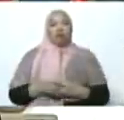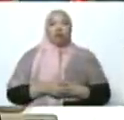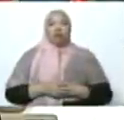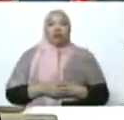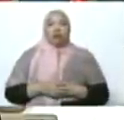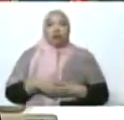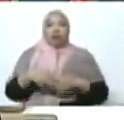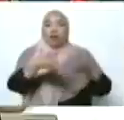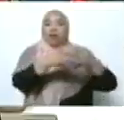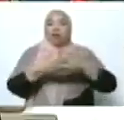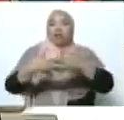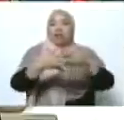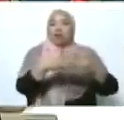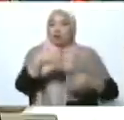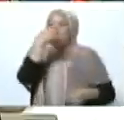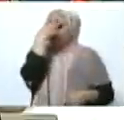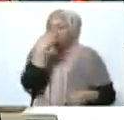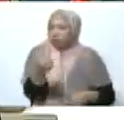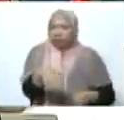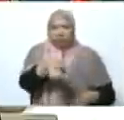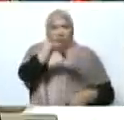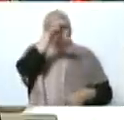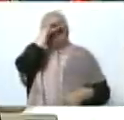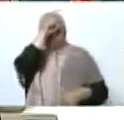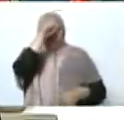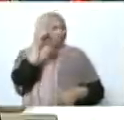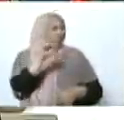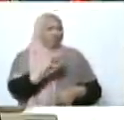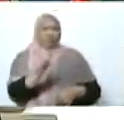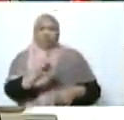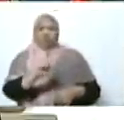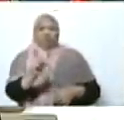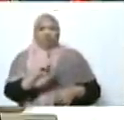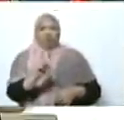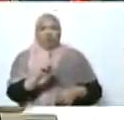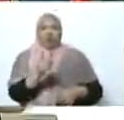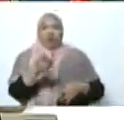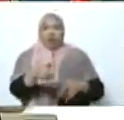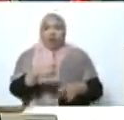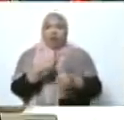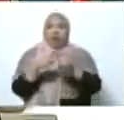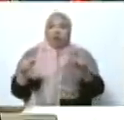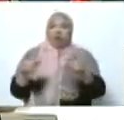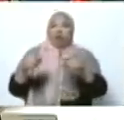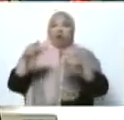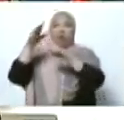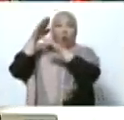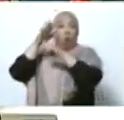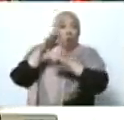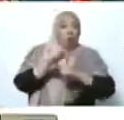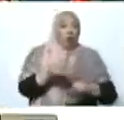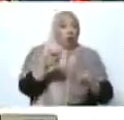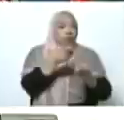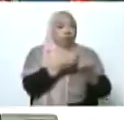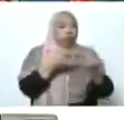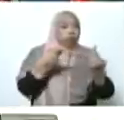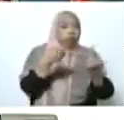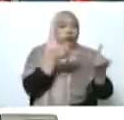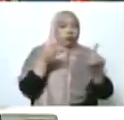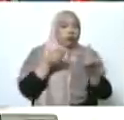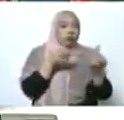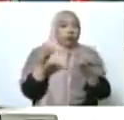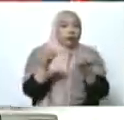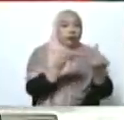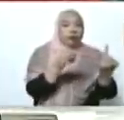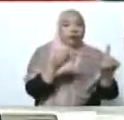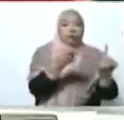Estados Unidos no entiende de libertad. Estados Unidos entiende de opresión, de persecuciones, de